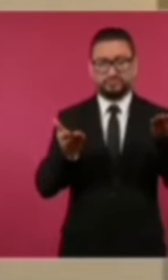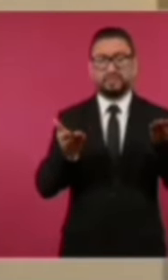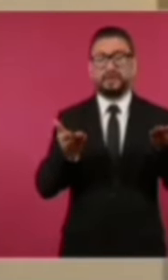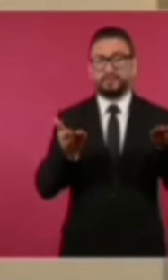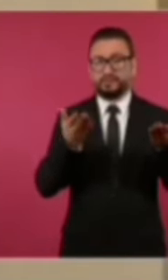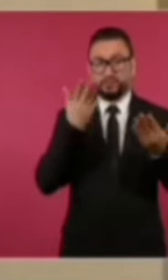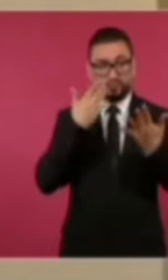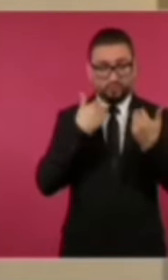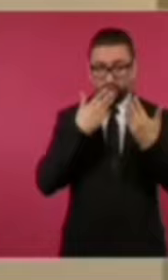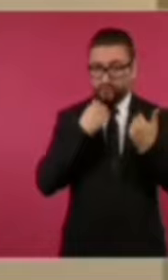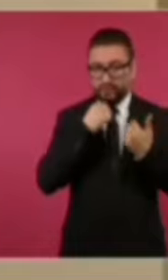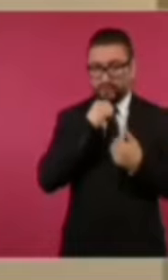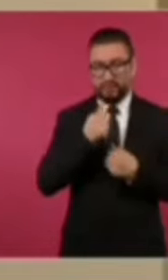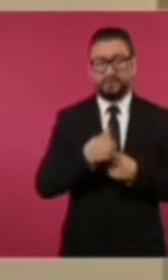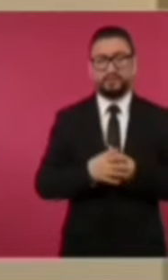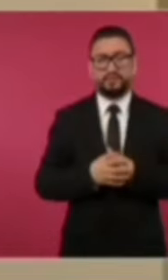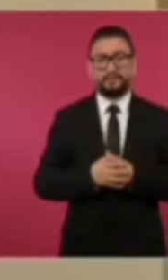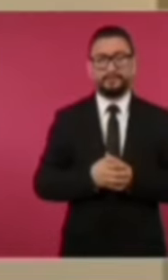esa